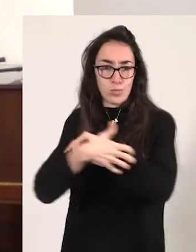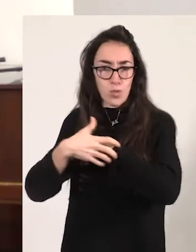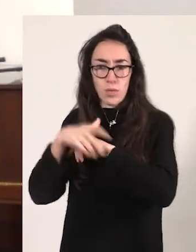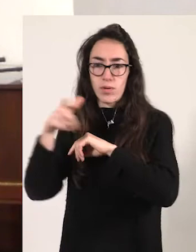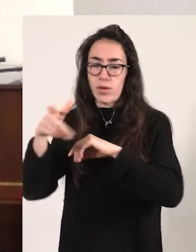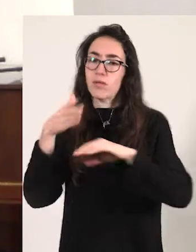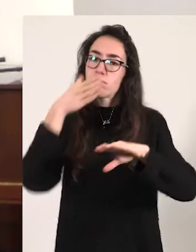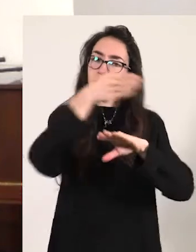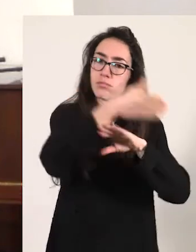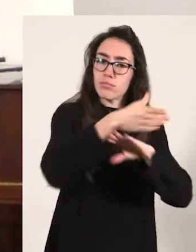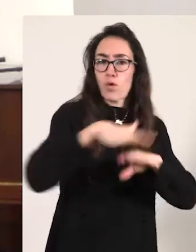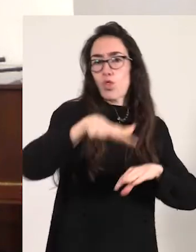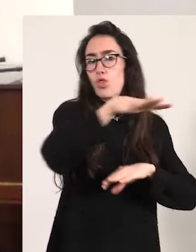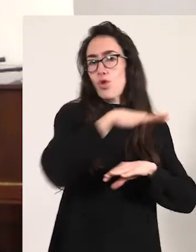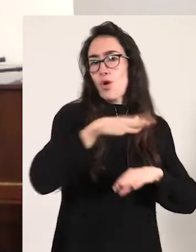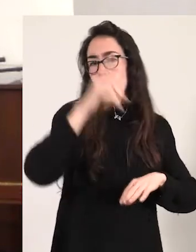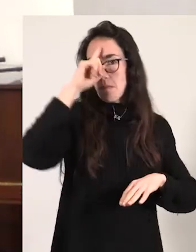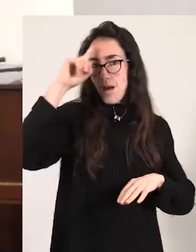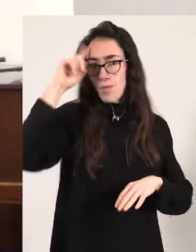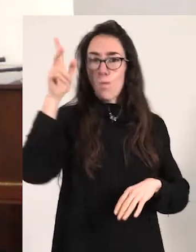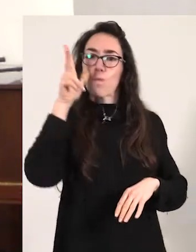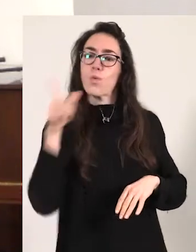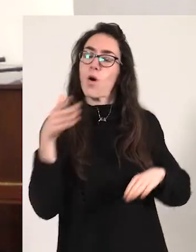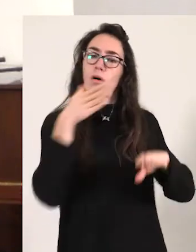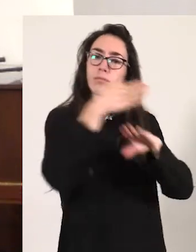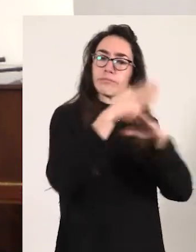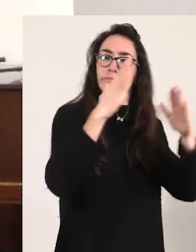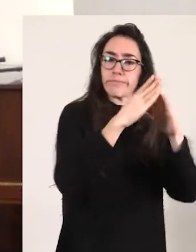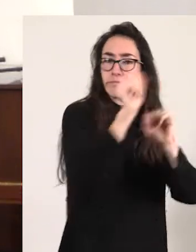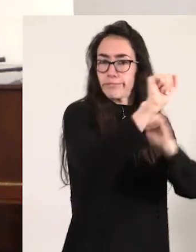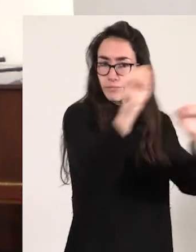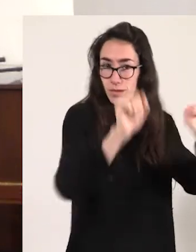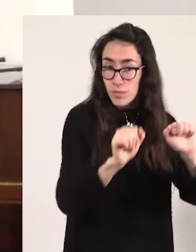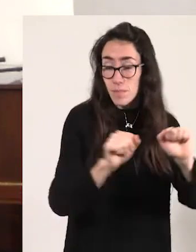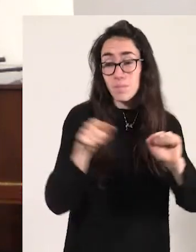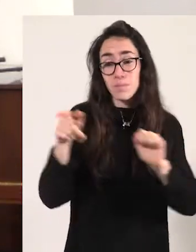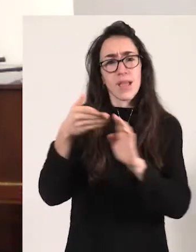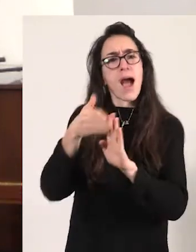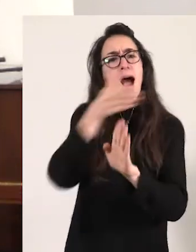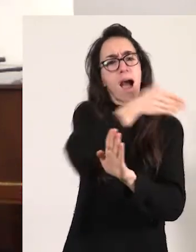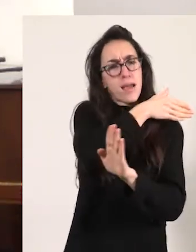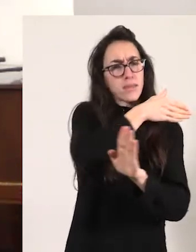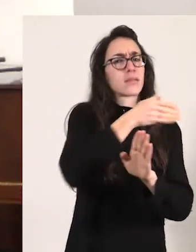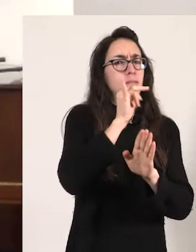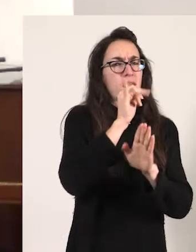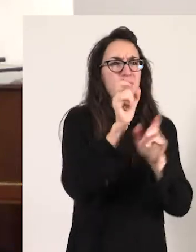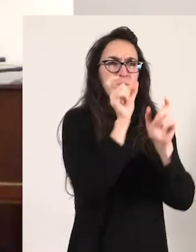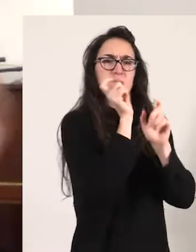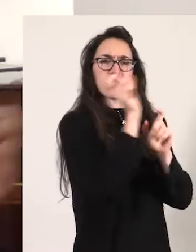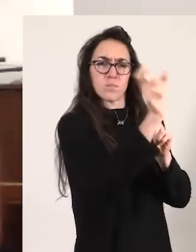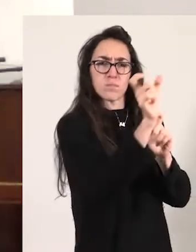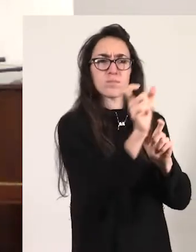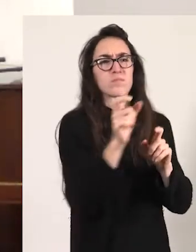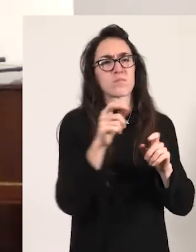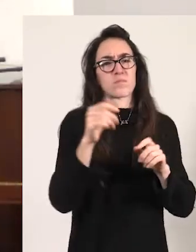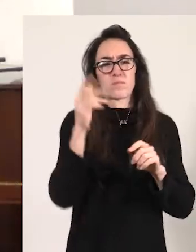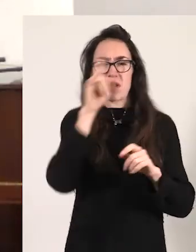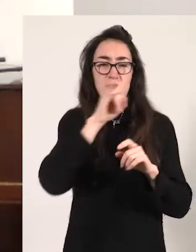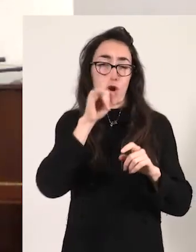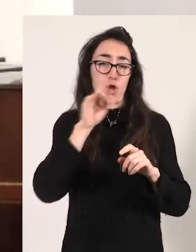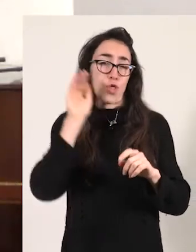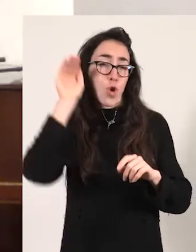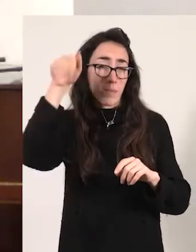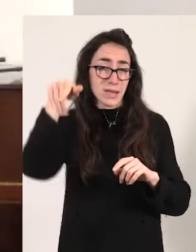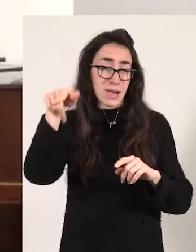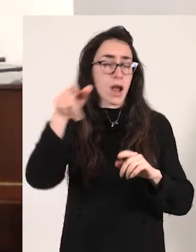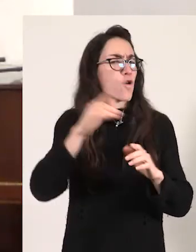limpiaba casas en Aravaca, en una zona bien de Madrid, ¿no? Y en esa época, antes de que eso sucediera, ya había muchas pintadas de